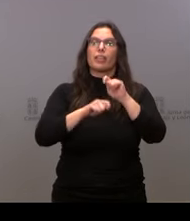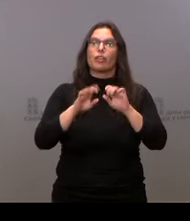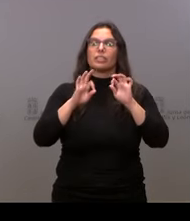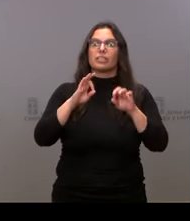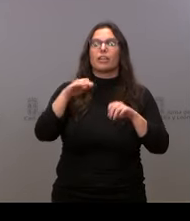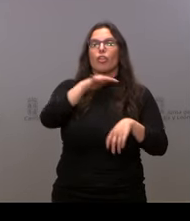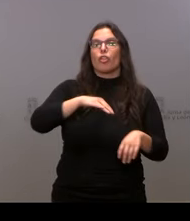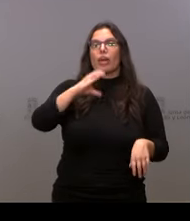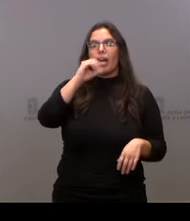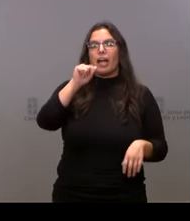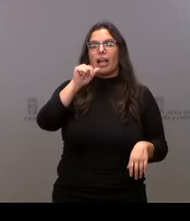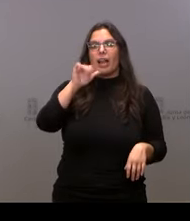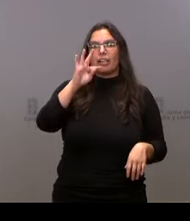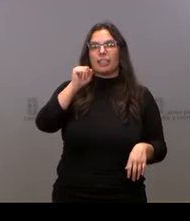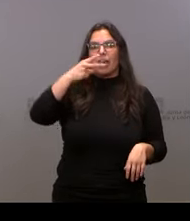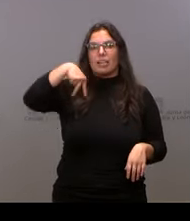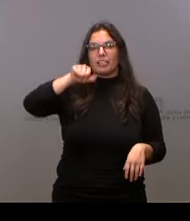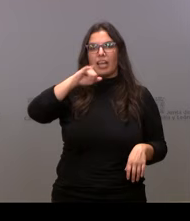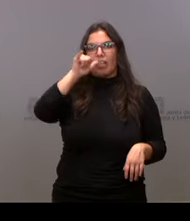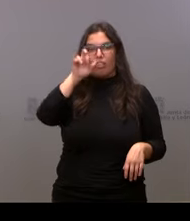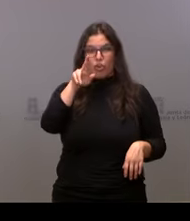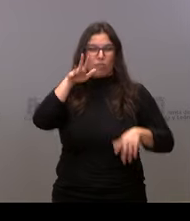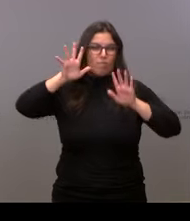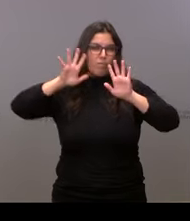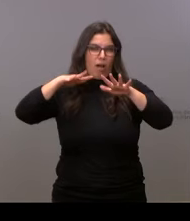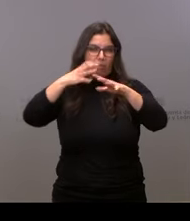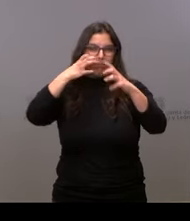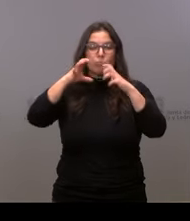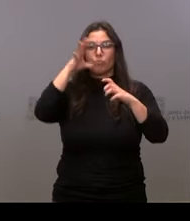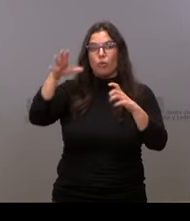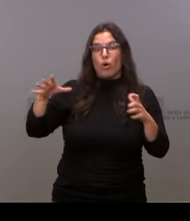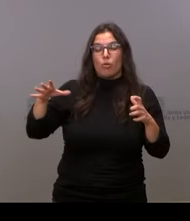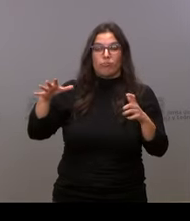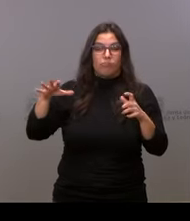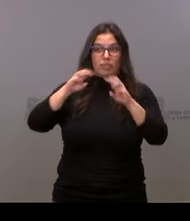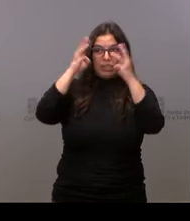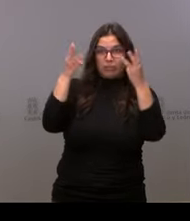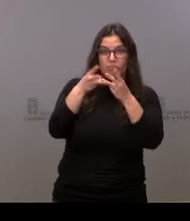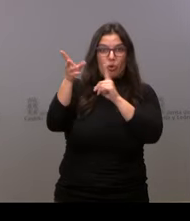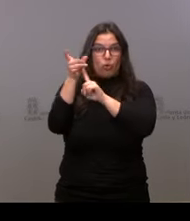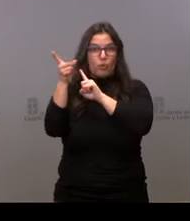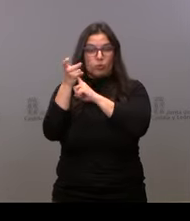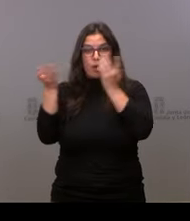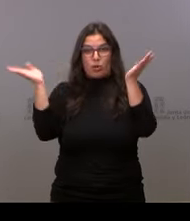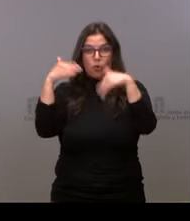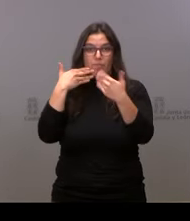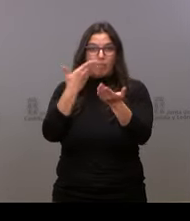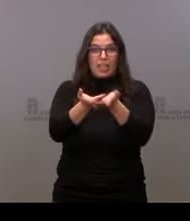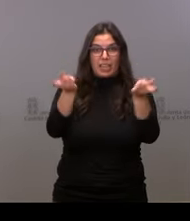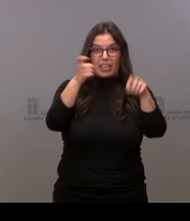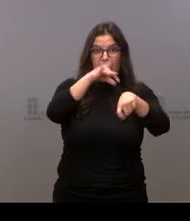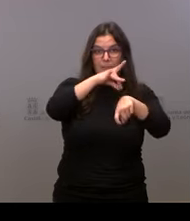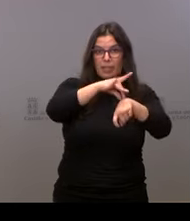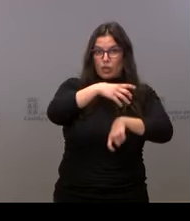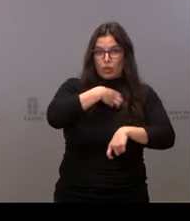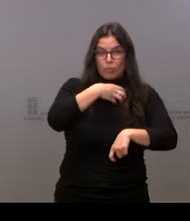todos esos pueblos se manifestaban porque no tienen cobertura y a la vez tampoco pueden pues pedir cita para el médico el